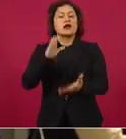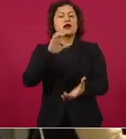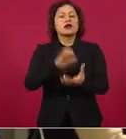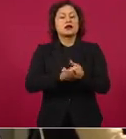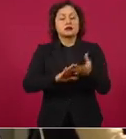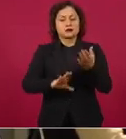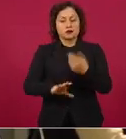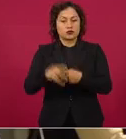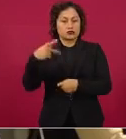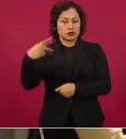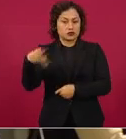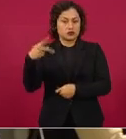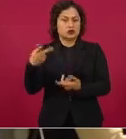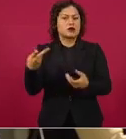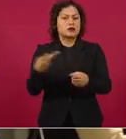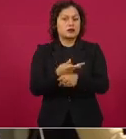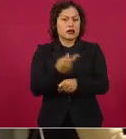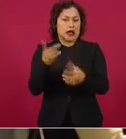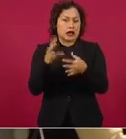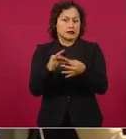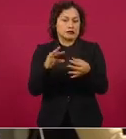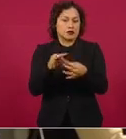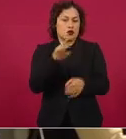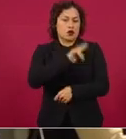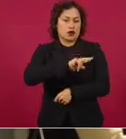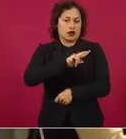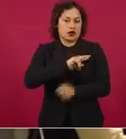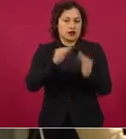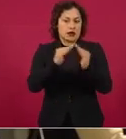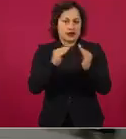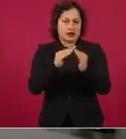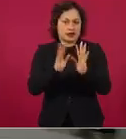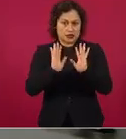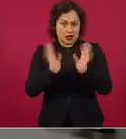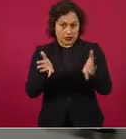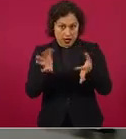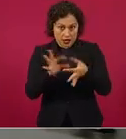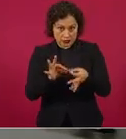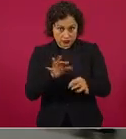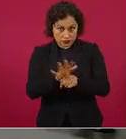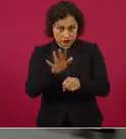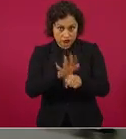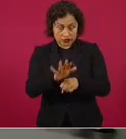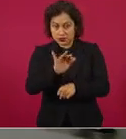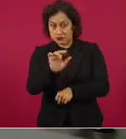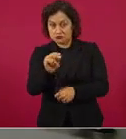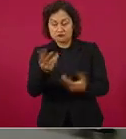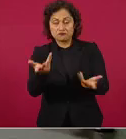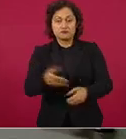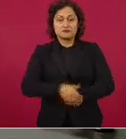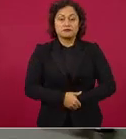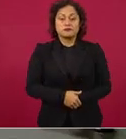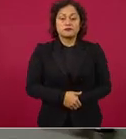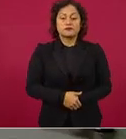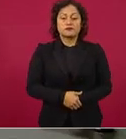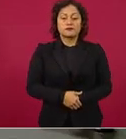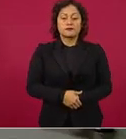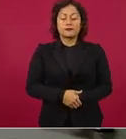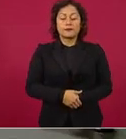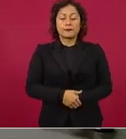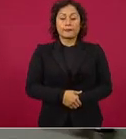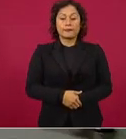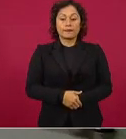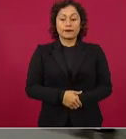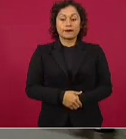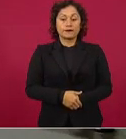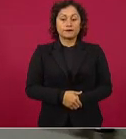rentó esta casa, sí, esto sería ya suficiente para usted. Pues yo pienso